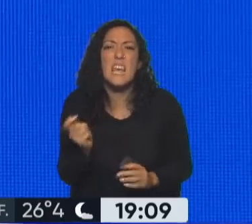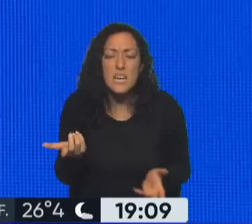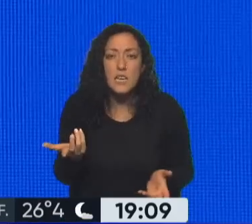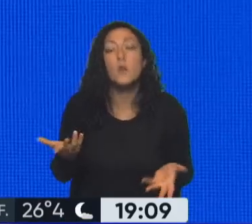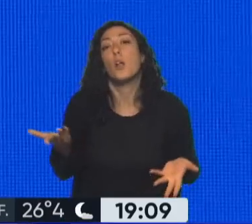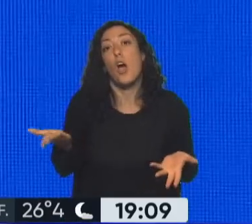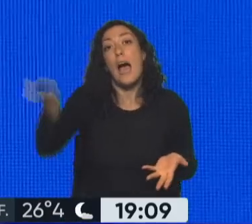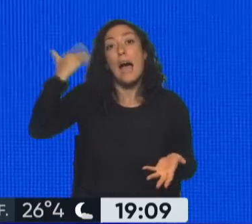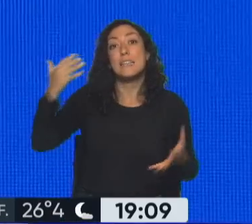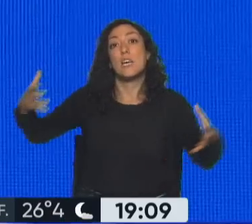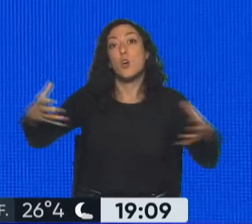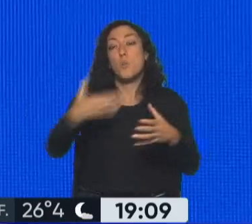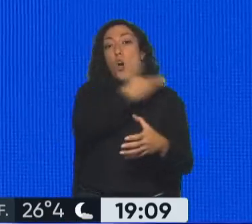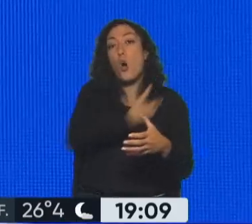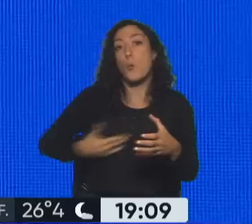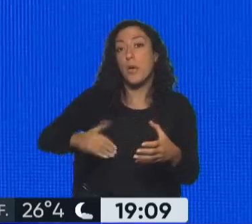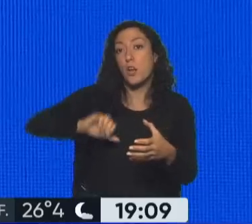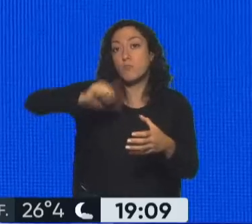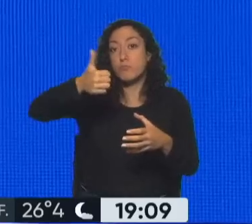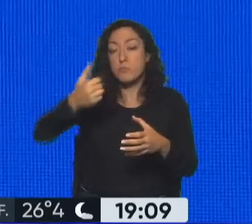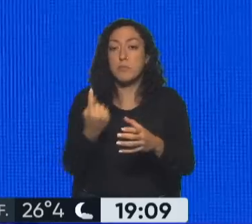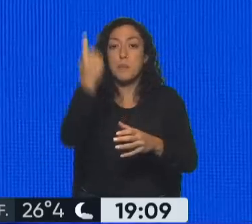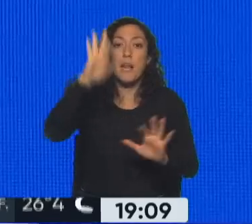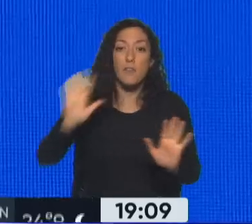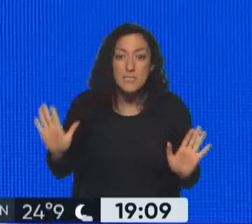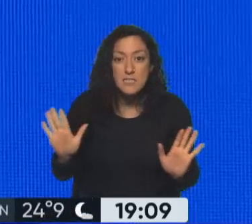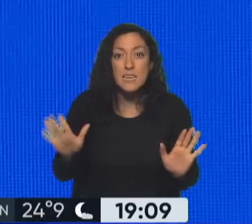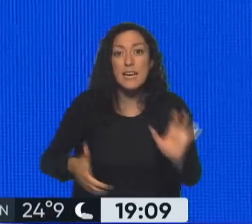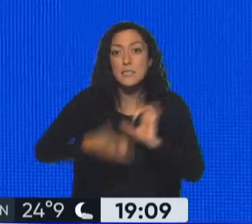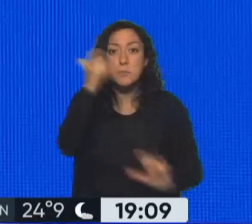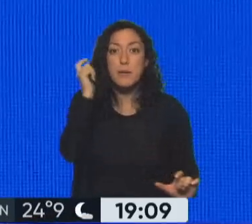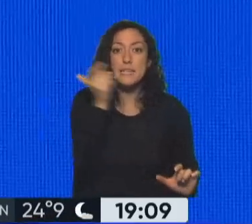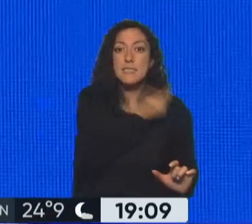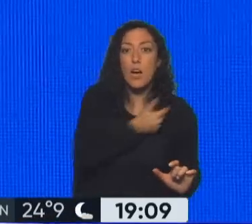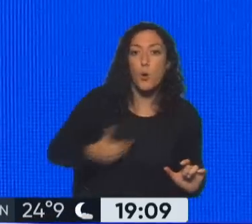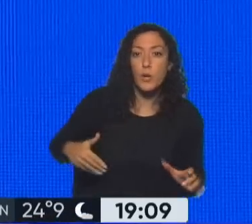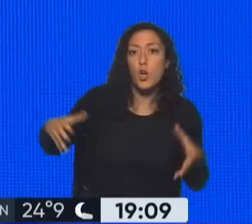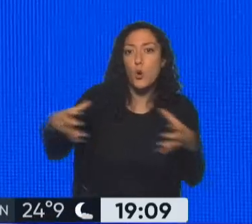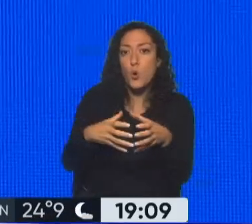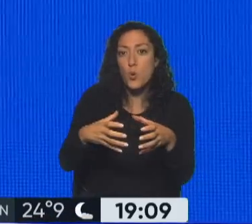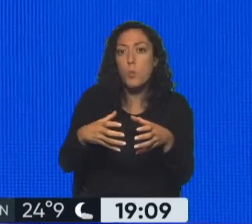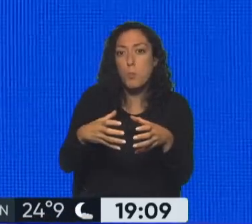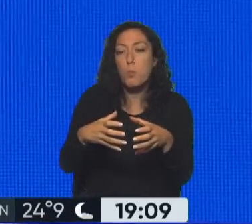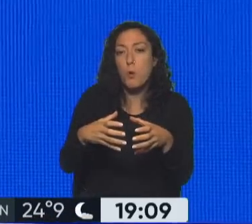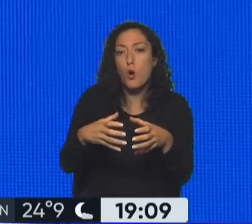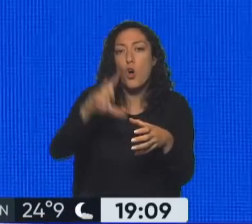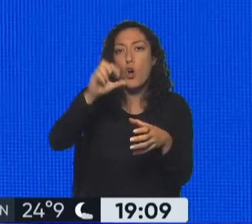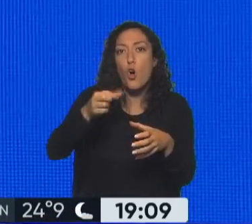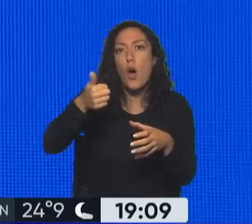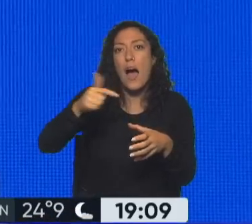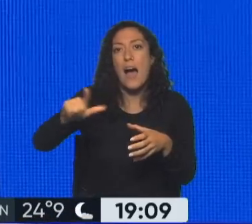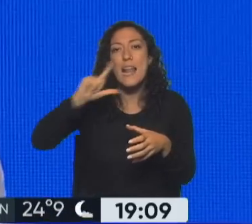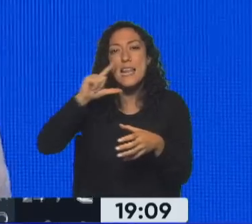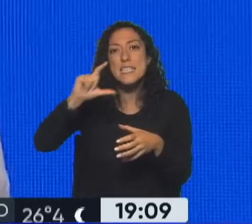ganado las elecciones. Fue la primera experiencia de gobierno de coalición en la República